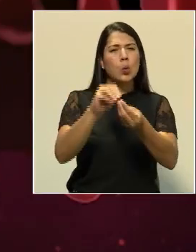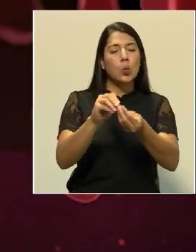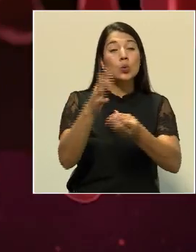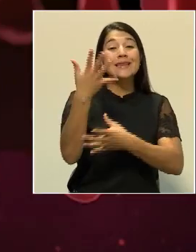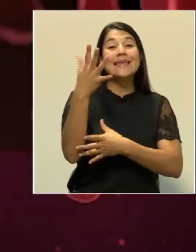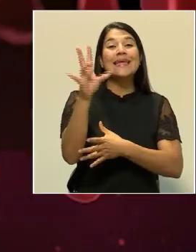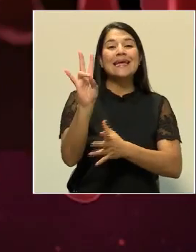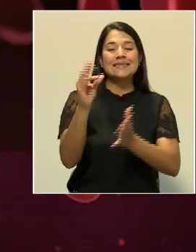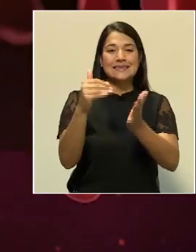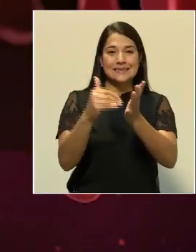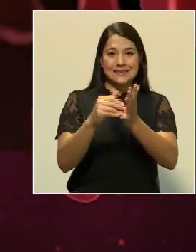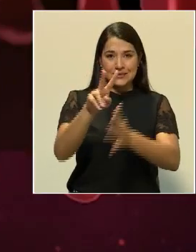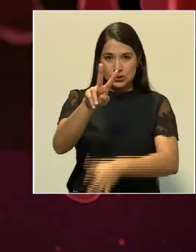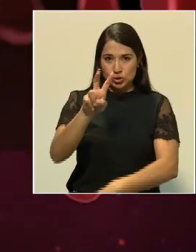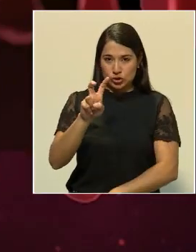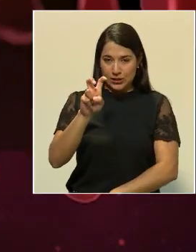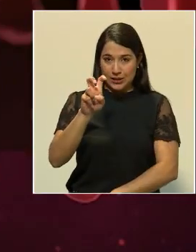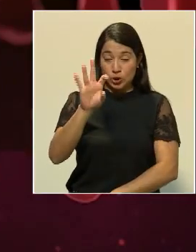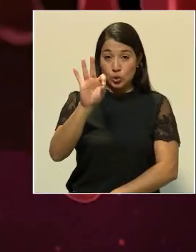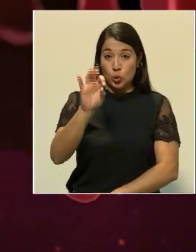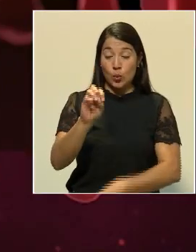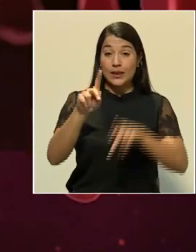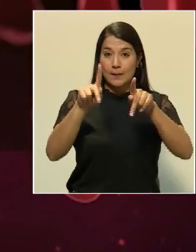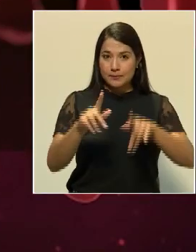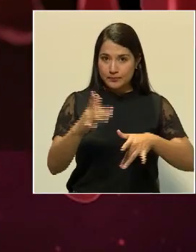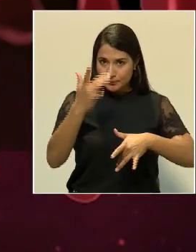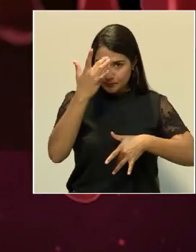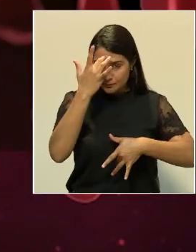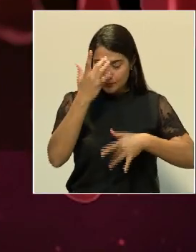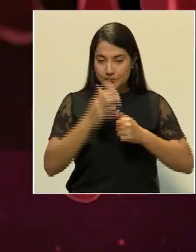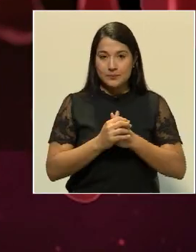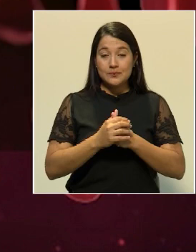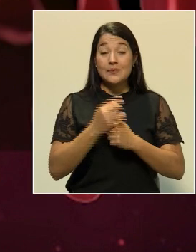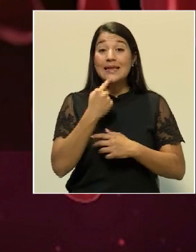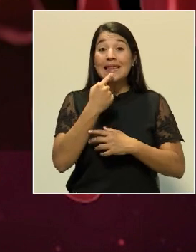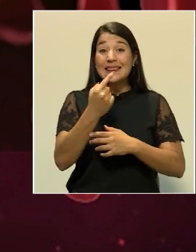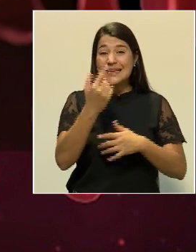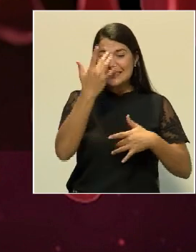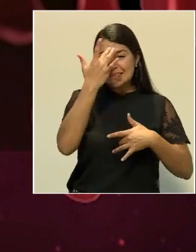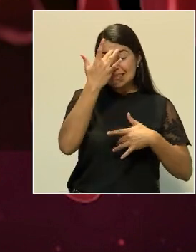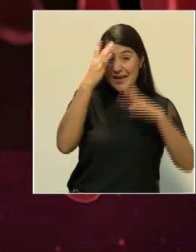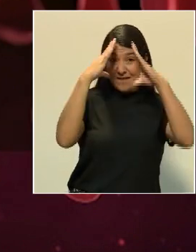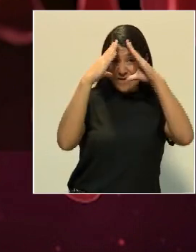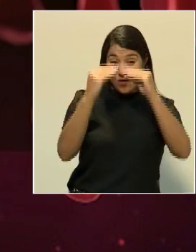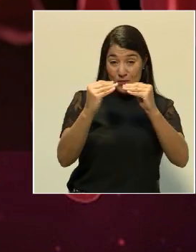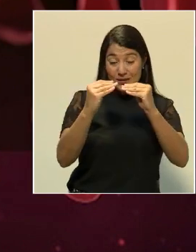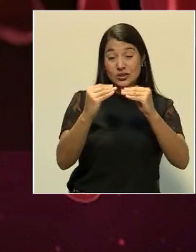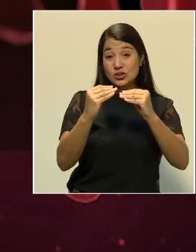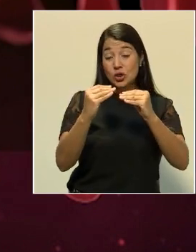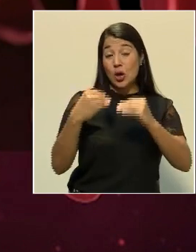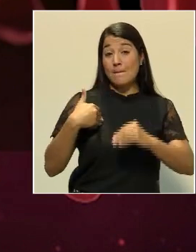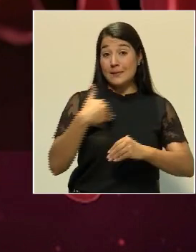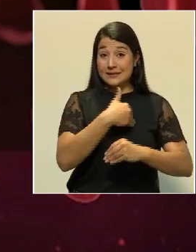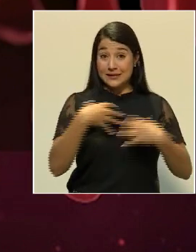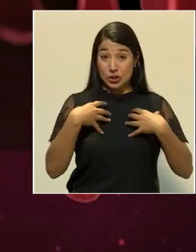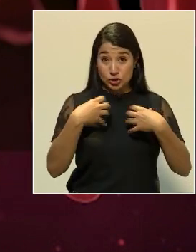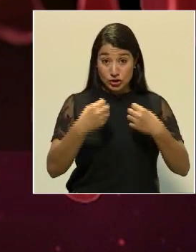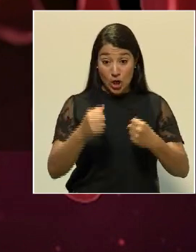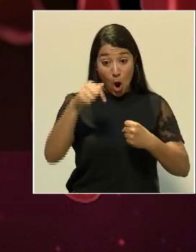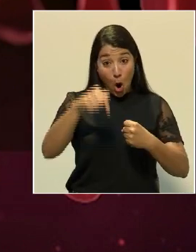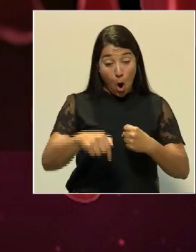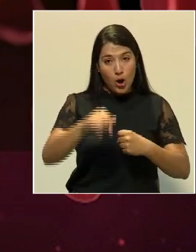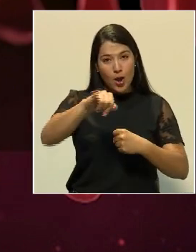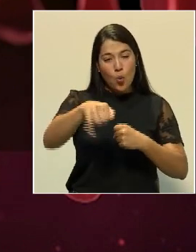de 17.290 contagios. Según el reporte epidemiológico del Ministerio de Salud, este jueves se